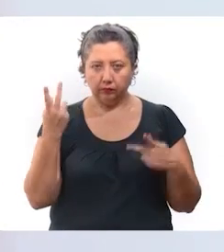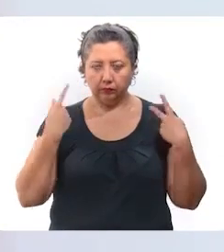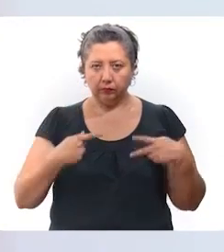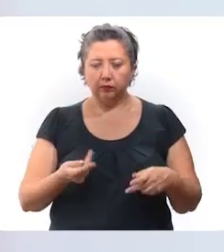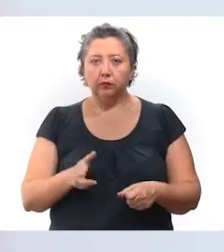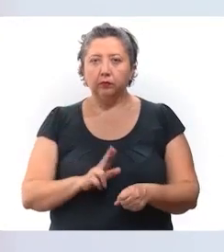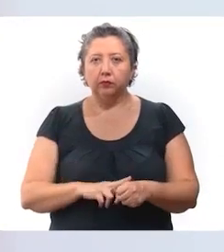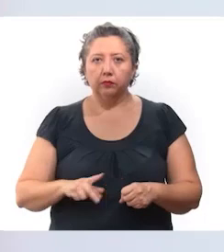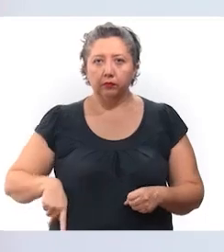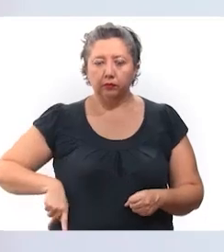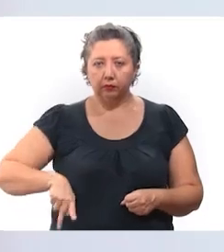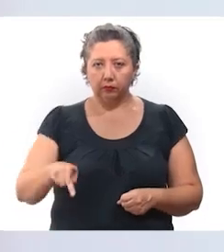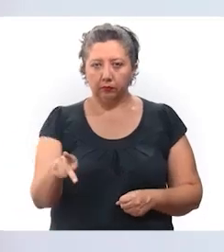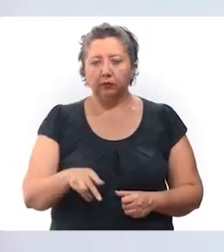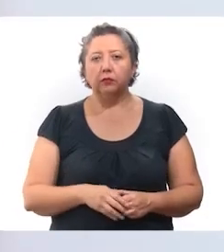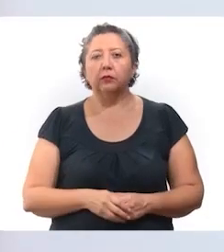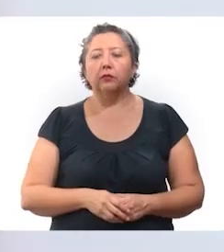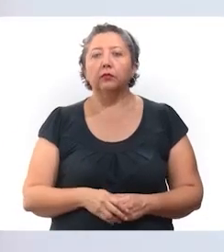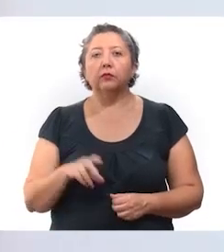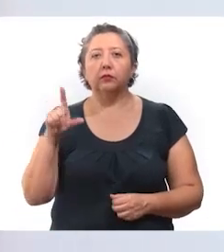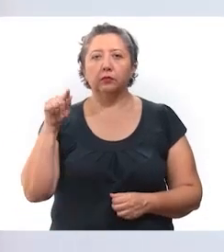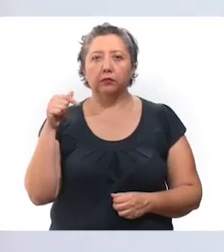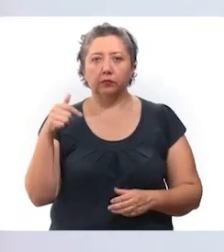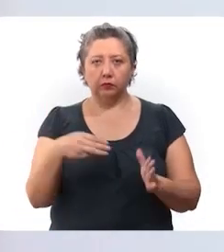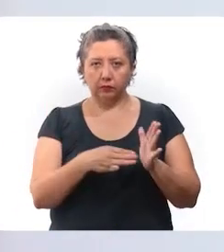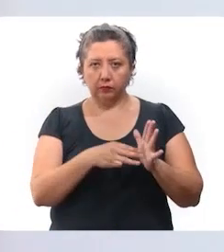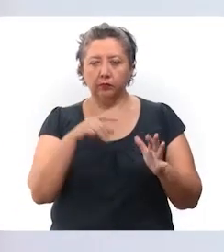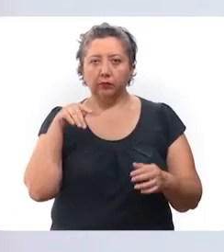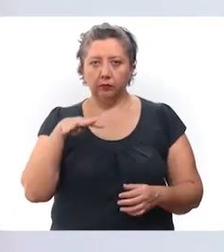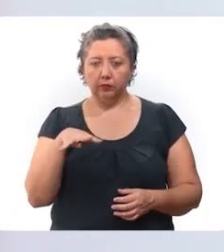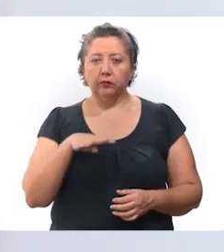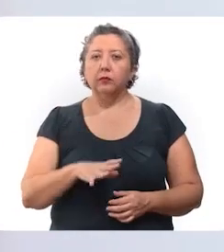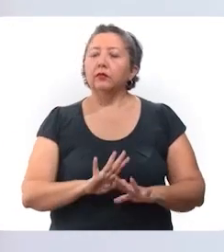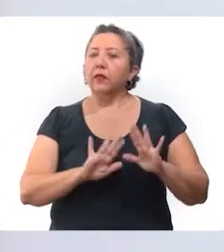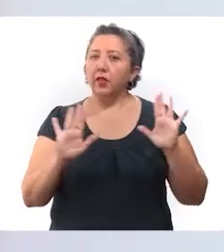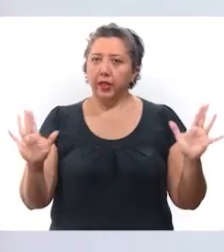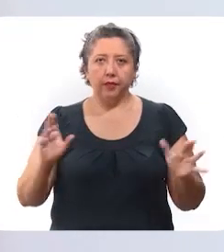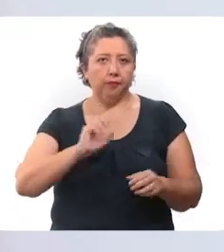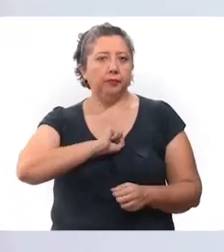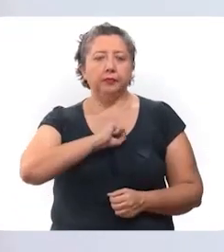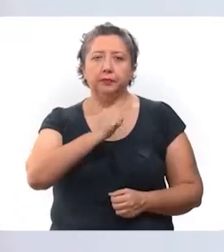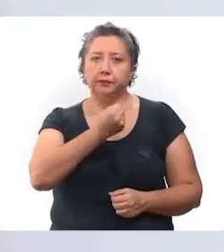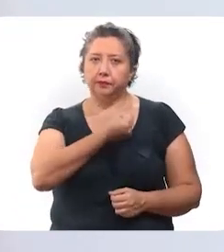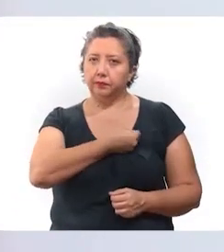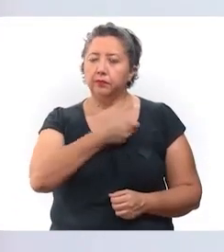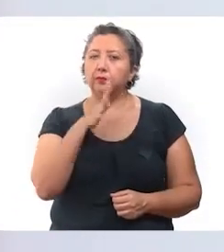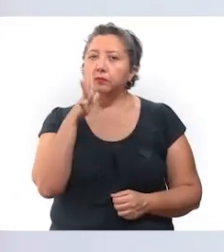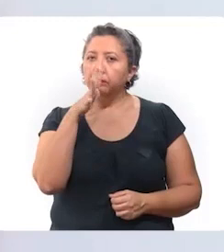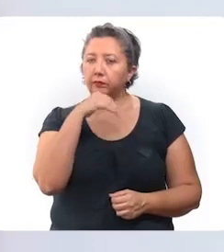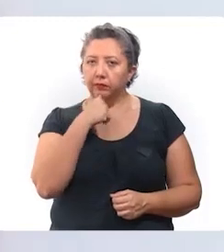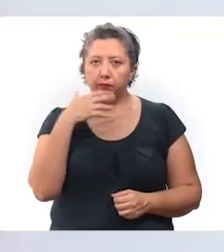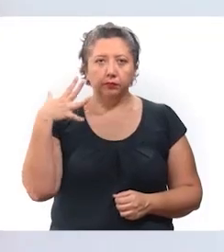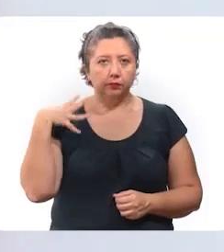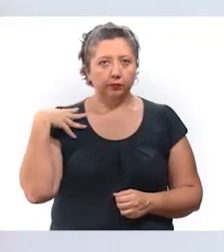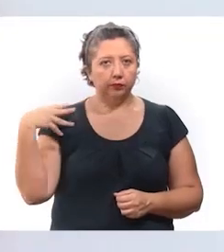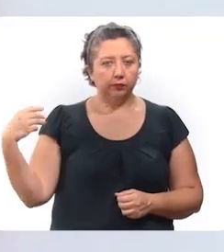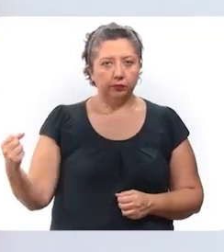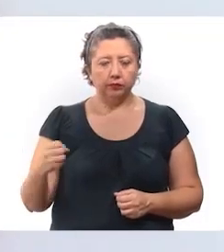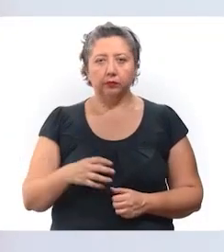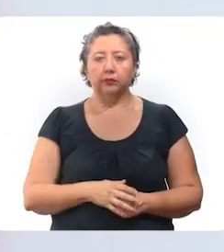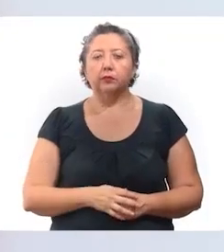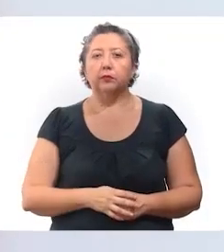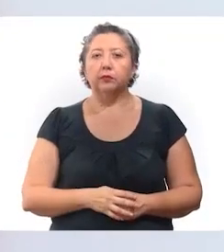53 pacientes en hospitales públicos. 70.019 pacientes ya se recuperaron, no presentan síntomas ni